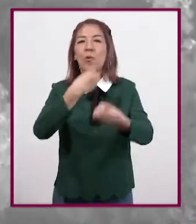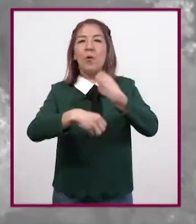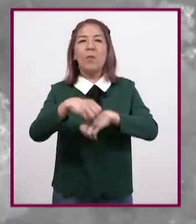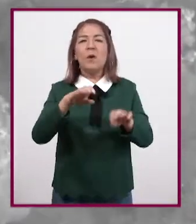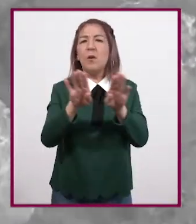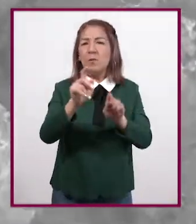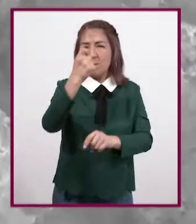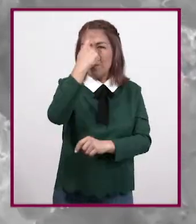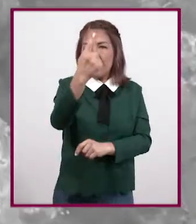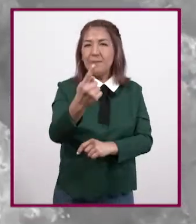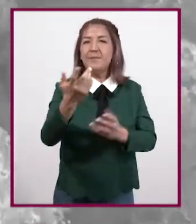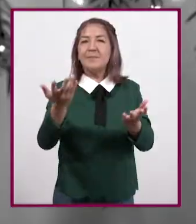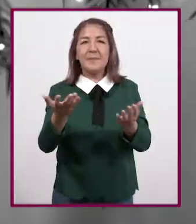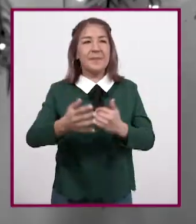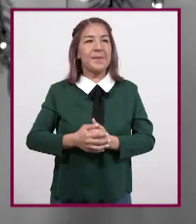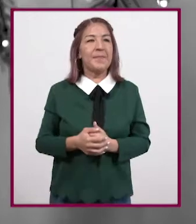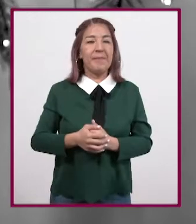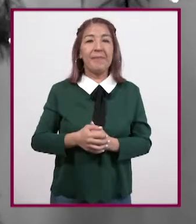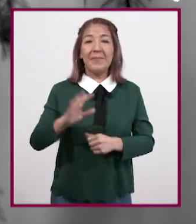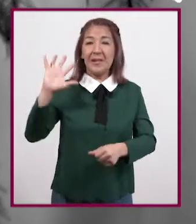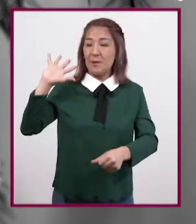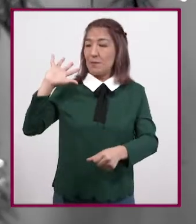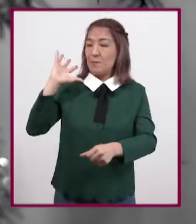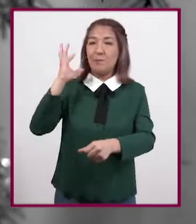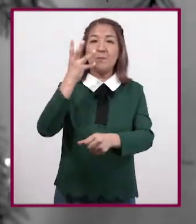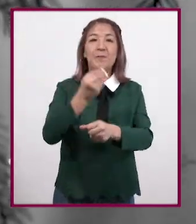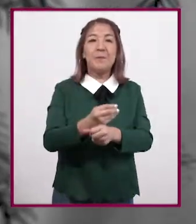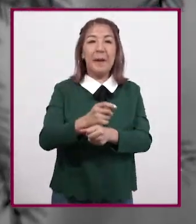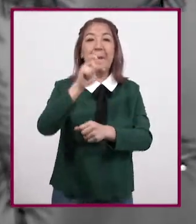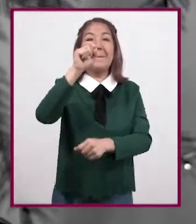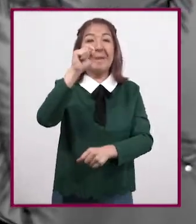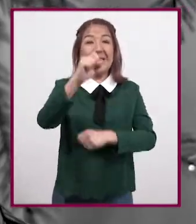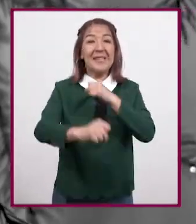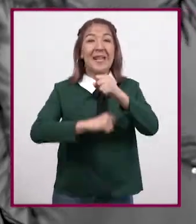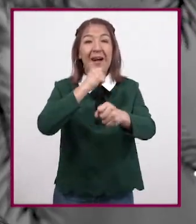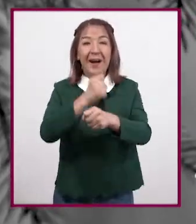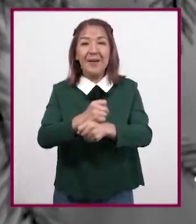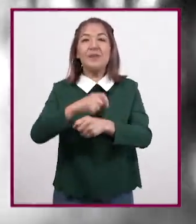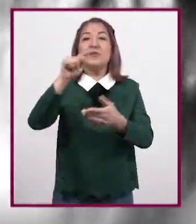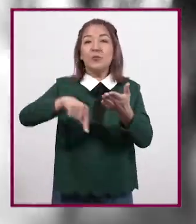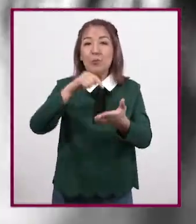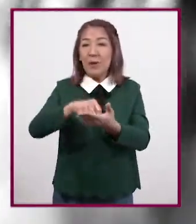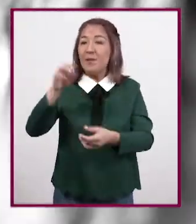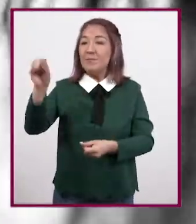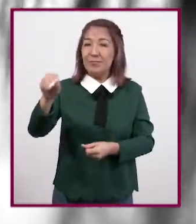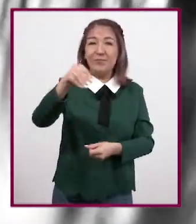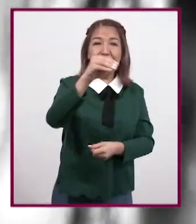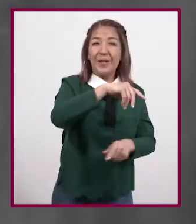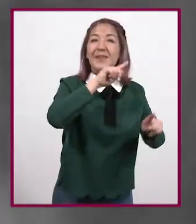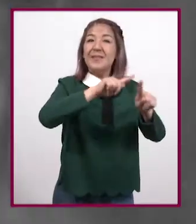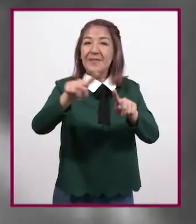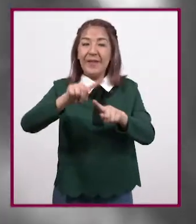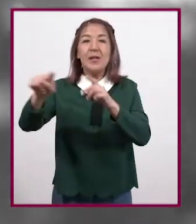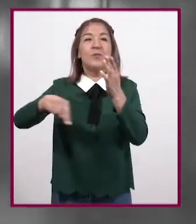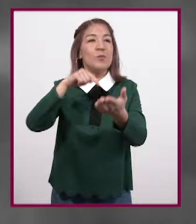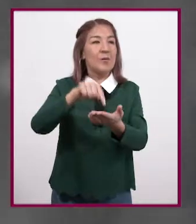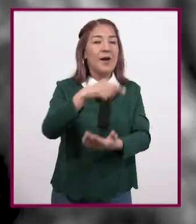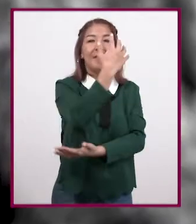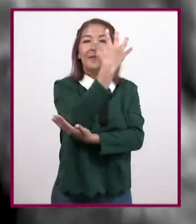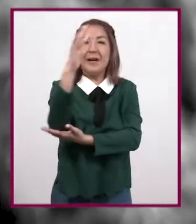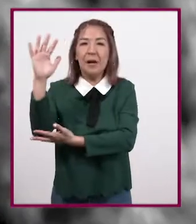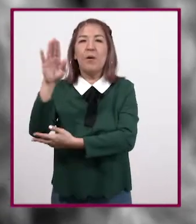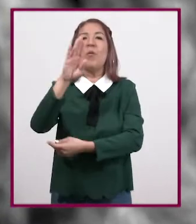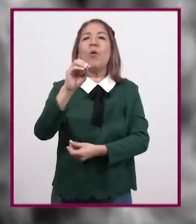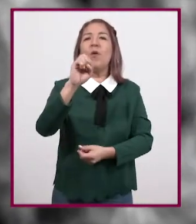obra a lo largo de 20 años de grabación de campo, en diferentes espacios, en diferentes selvas,